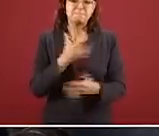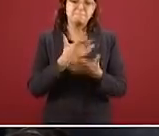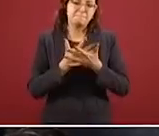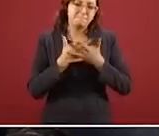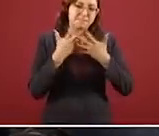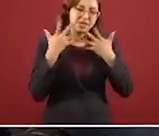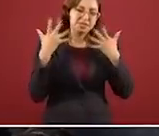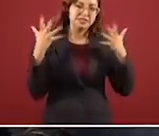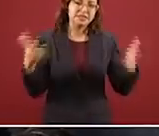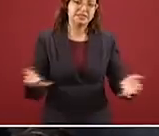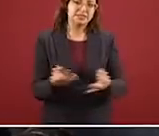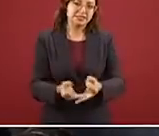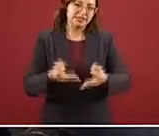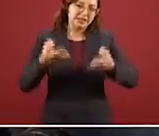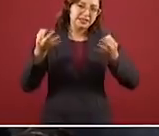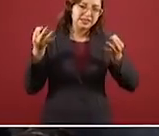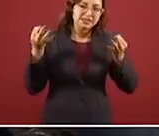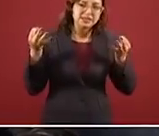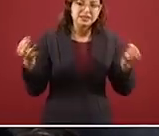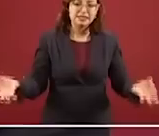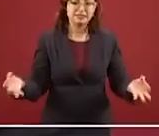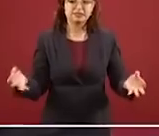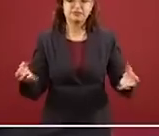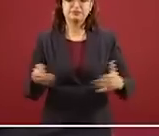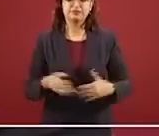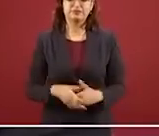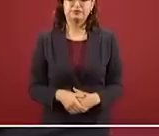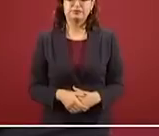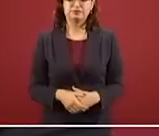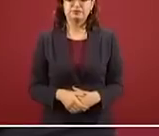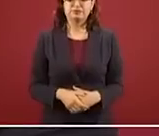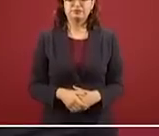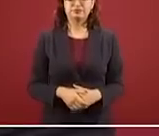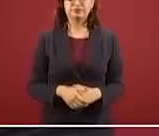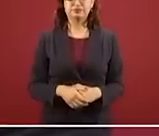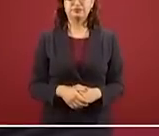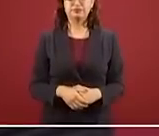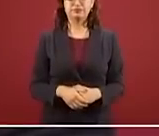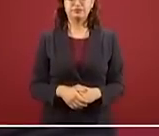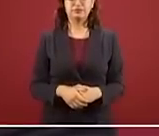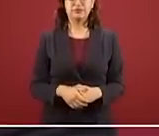más grande de México en territorio.